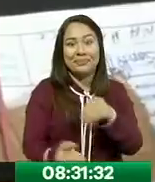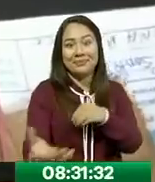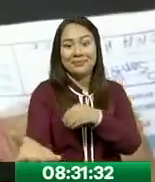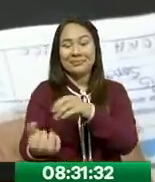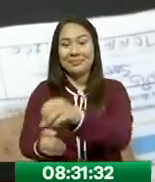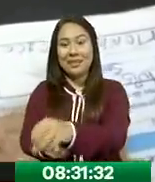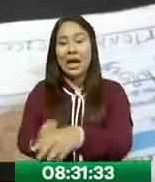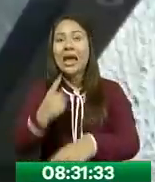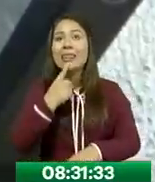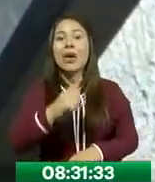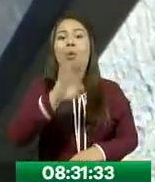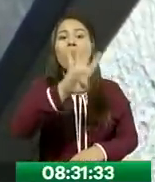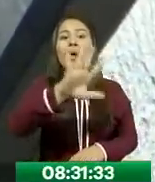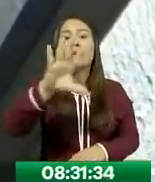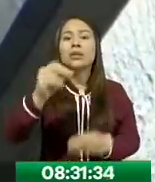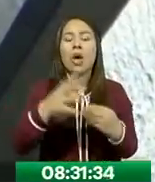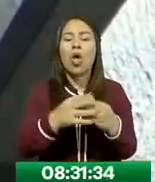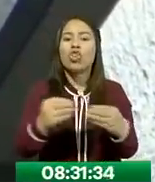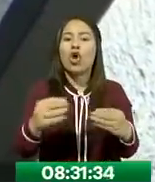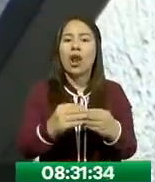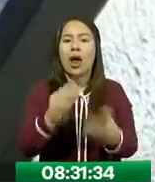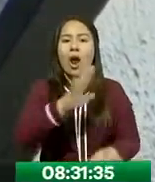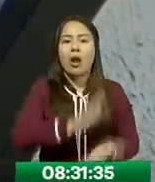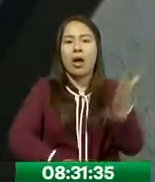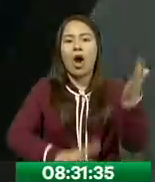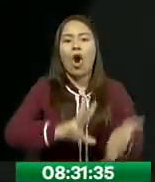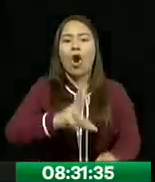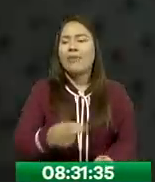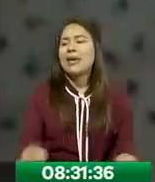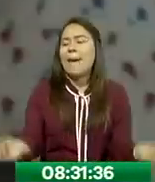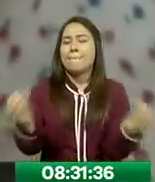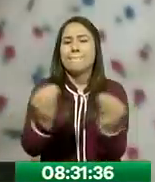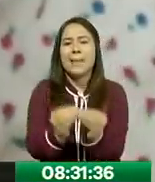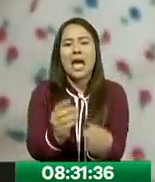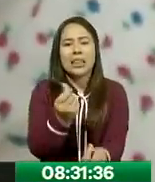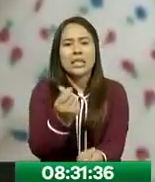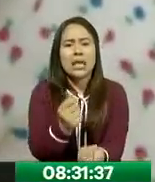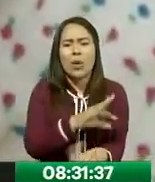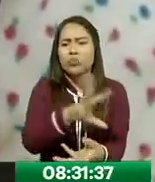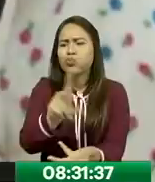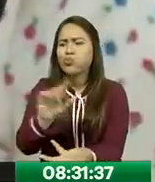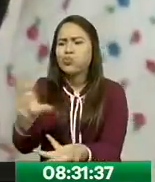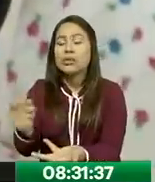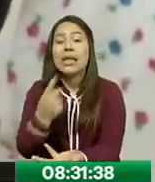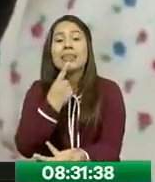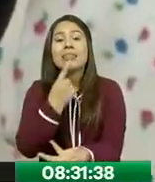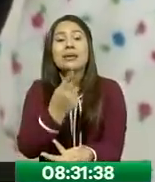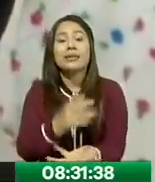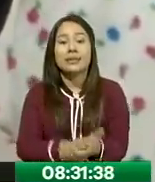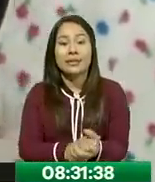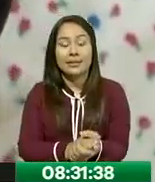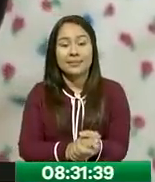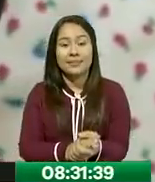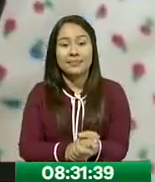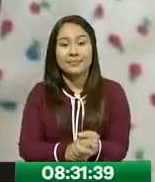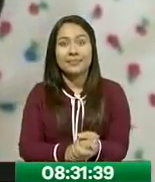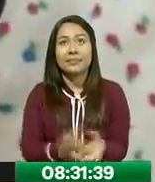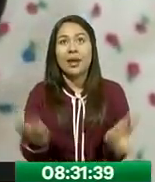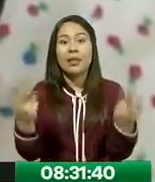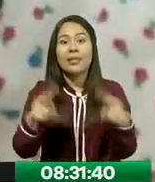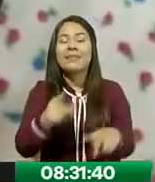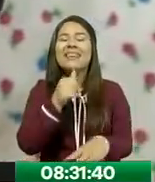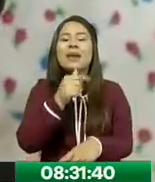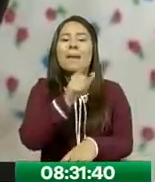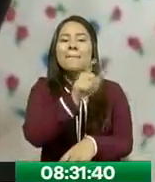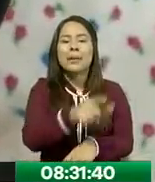encontraron $450, pero ellos querían más. Tenían acento venezolano. Sí, eran eso,